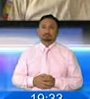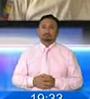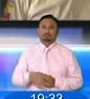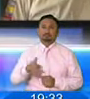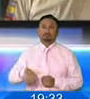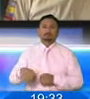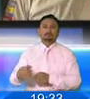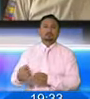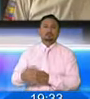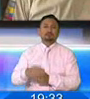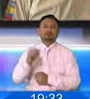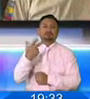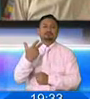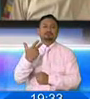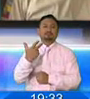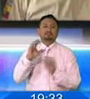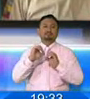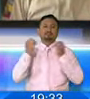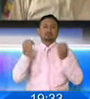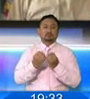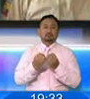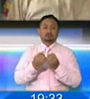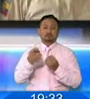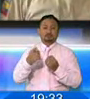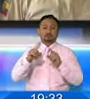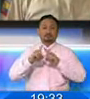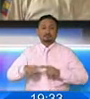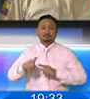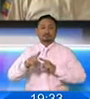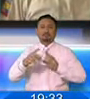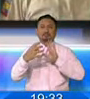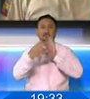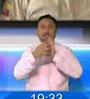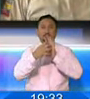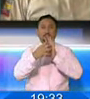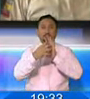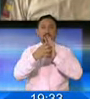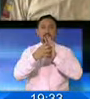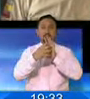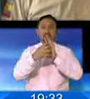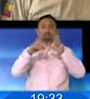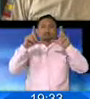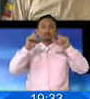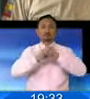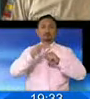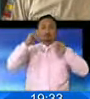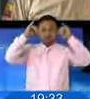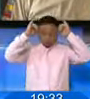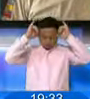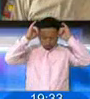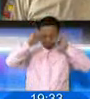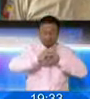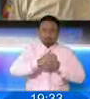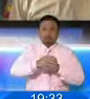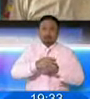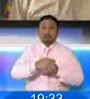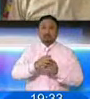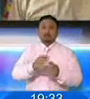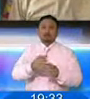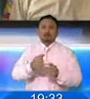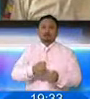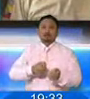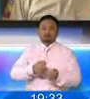información de que existen tres organizaciones con logotipos de Vladimir Putin, el Toro y la Motosierra, que